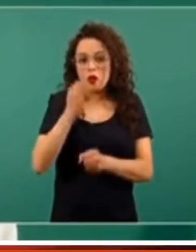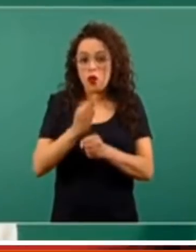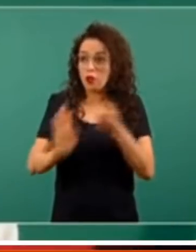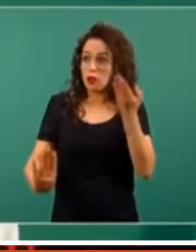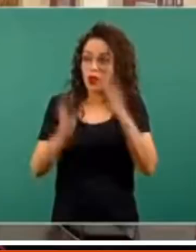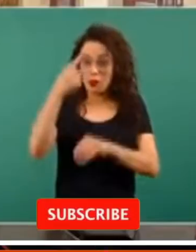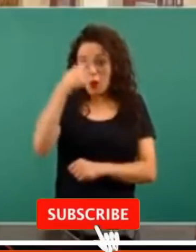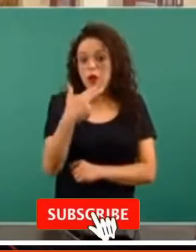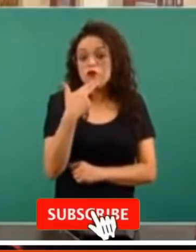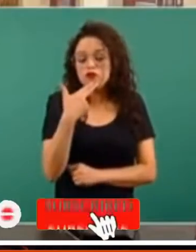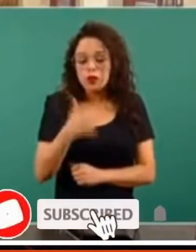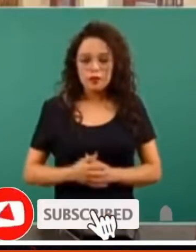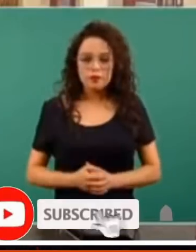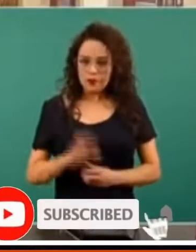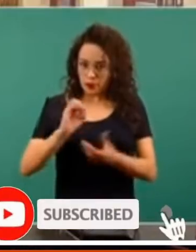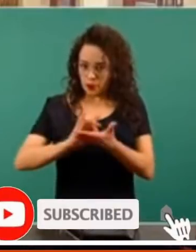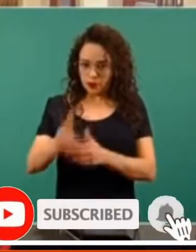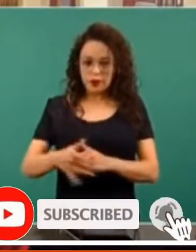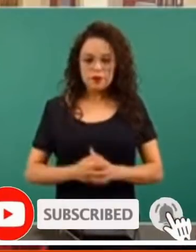mundo. Muchas gracias.